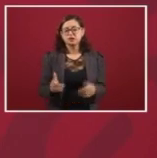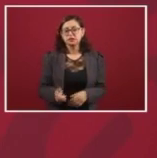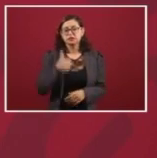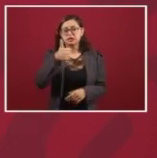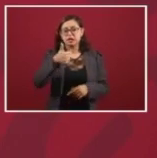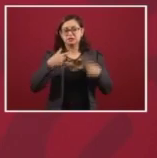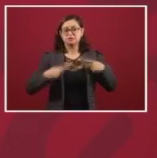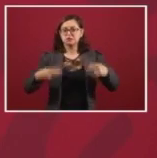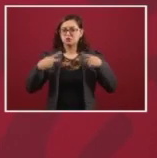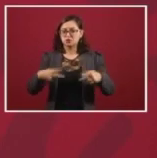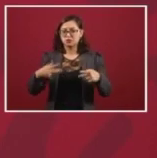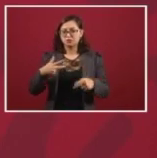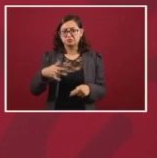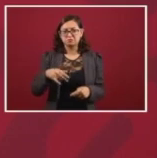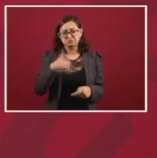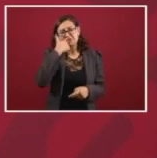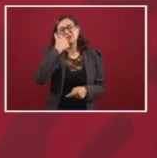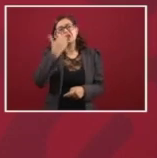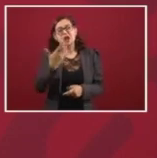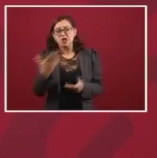propuestas